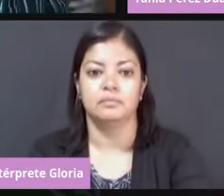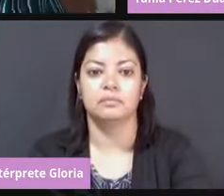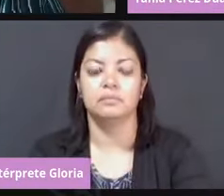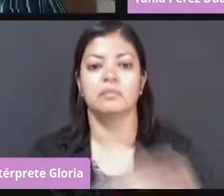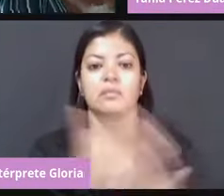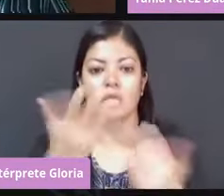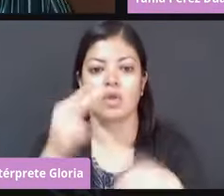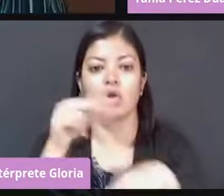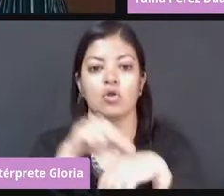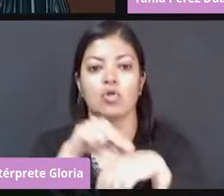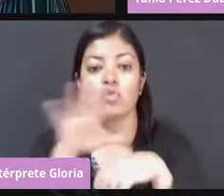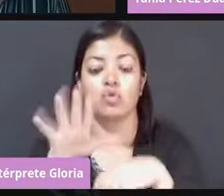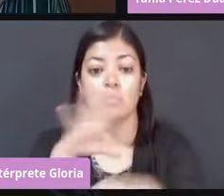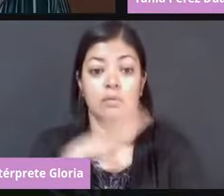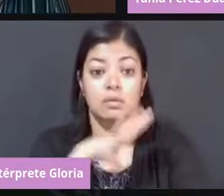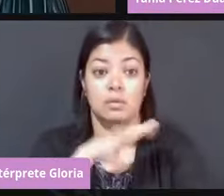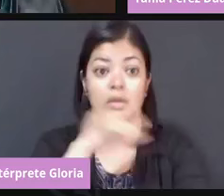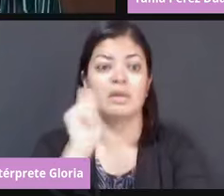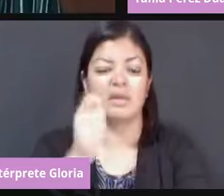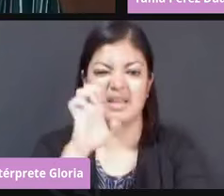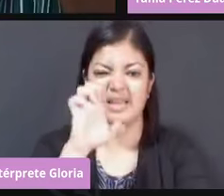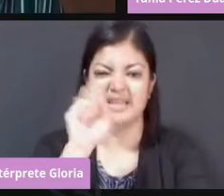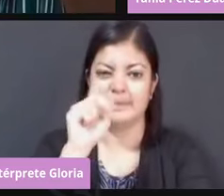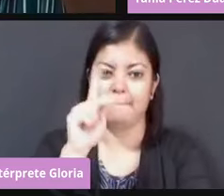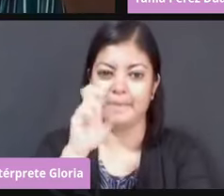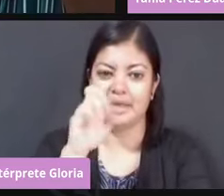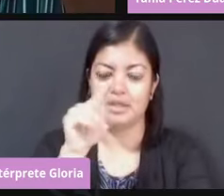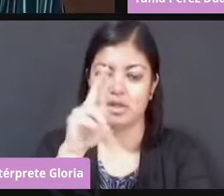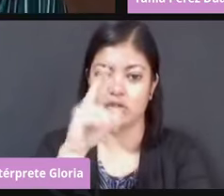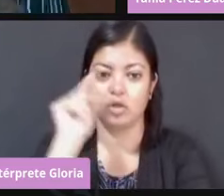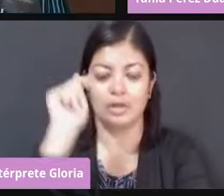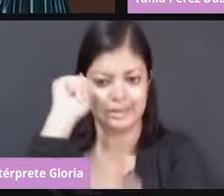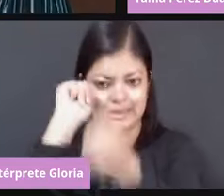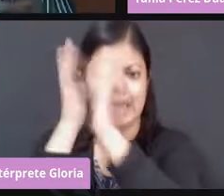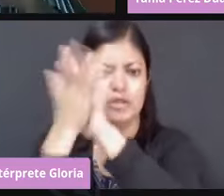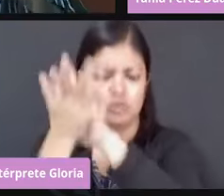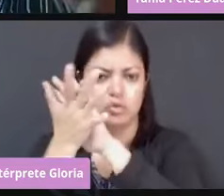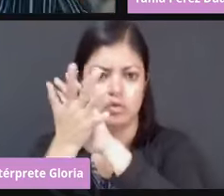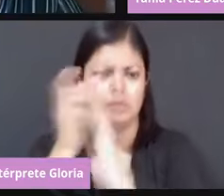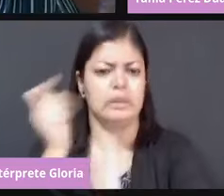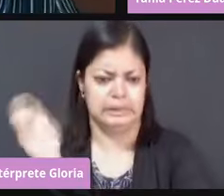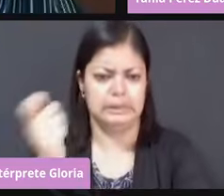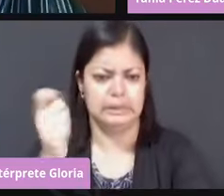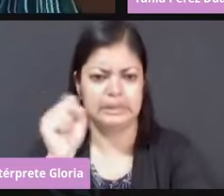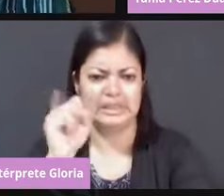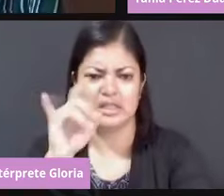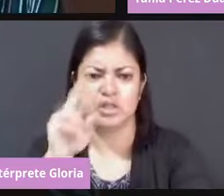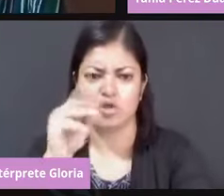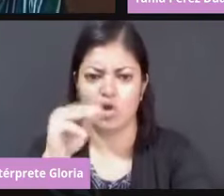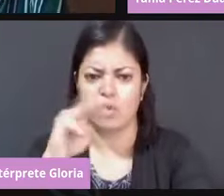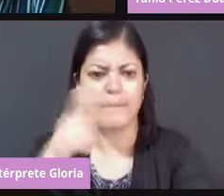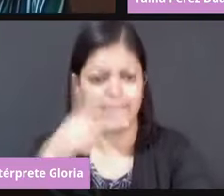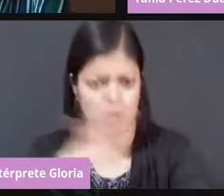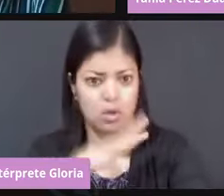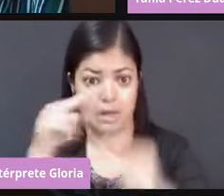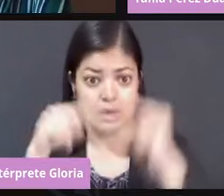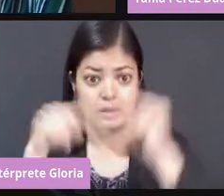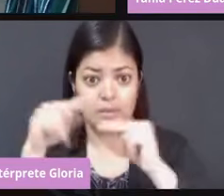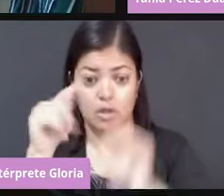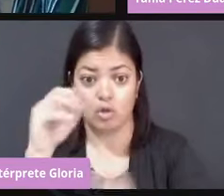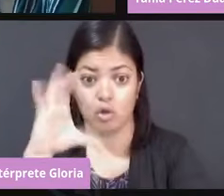¿hay espectro en este trastorno? Me queda claro que no es un síndrome, pero ¿habrá niveles de TOC?